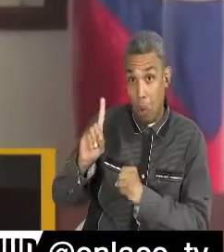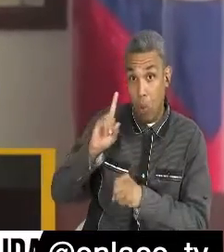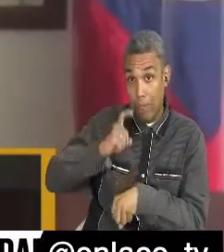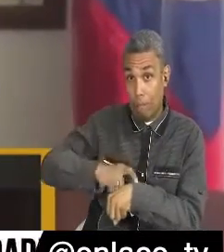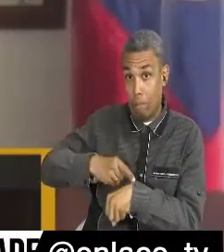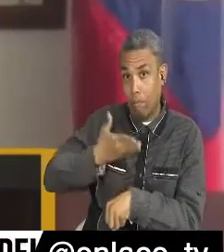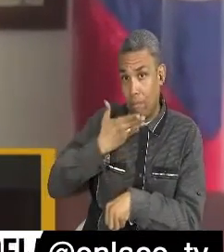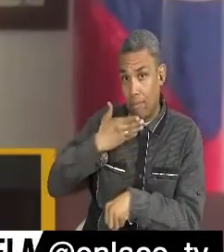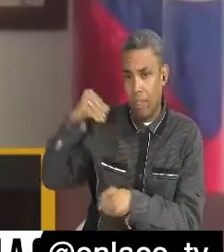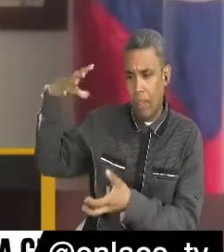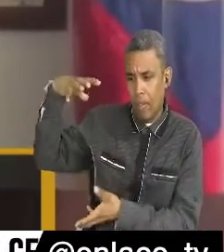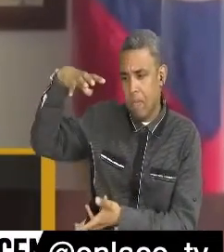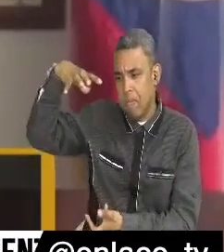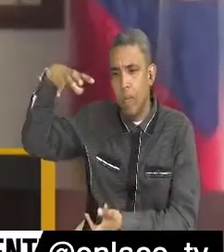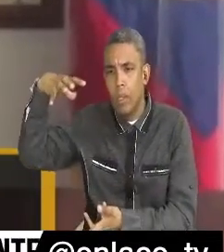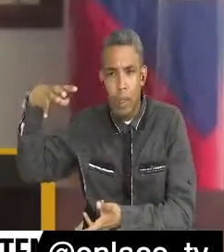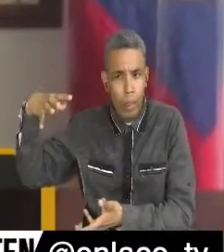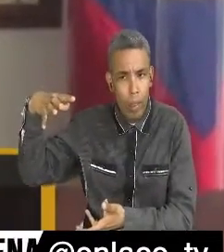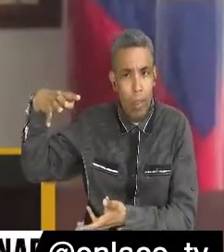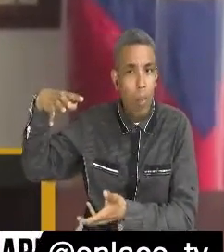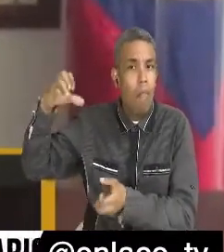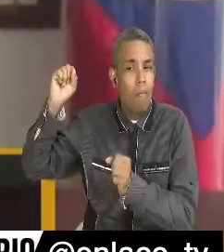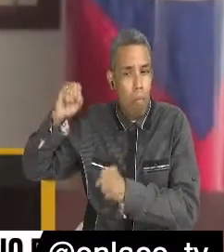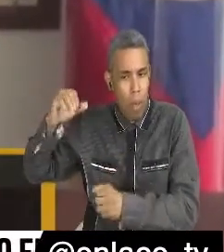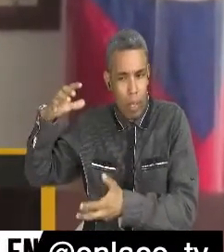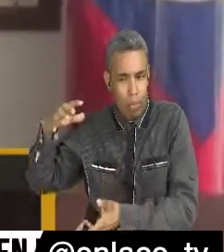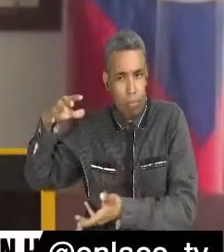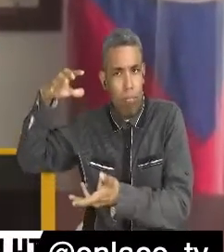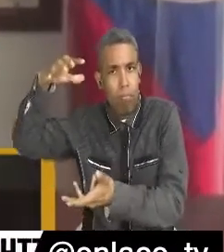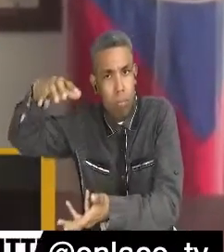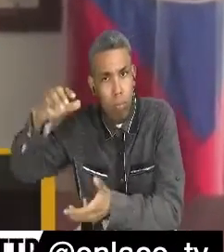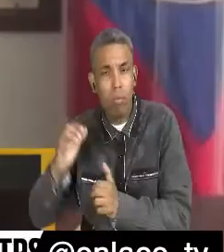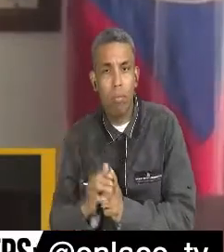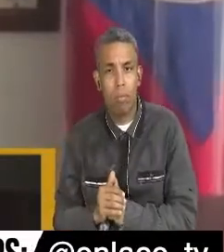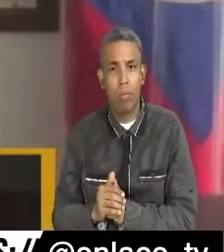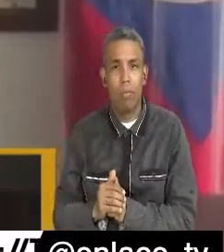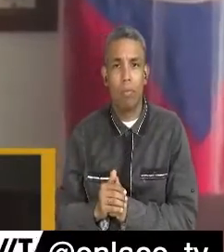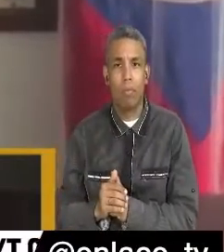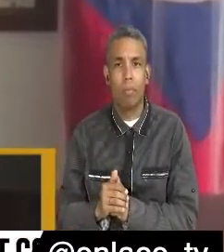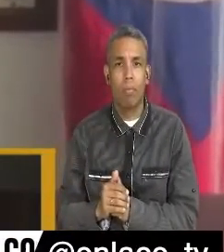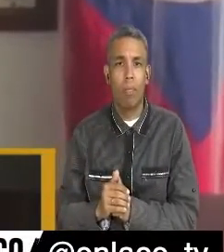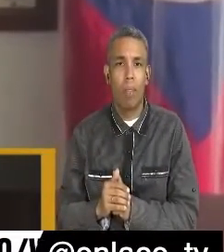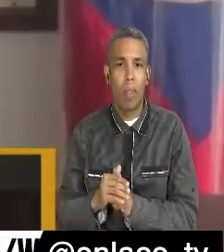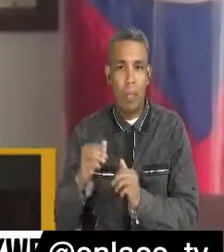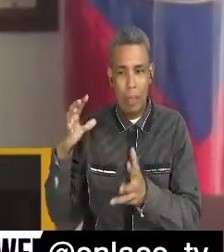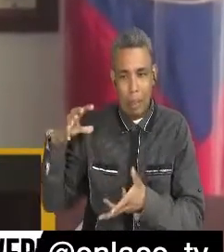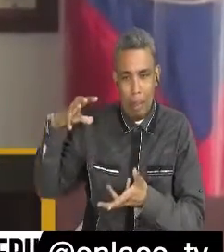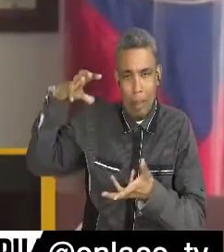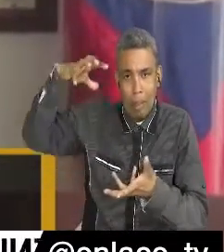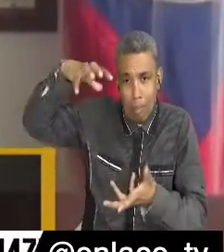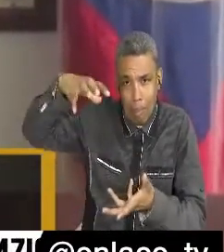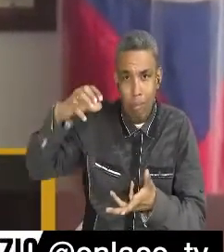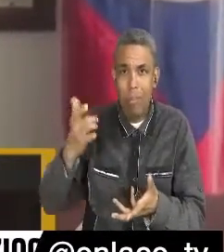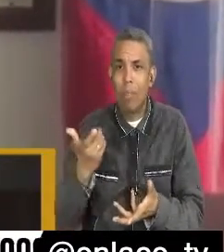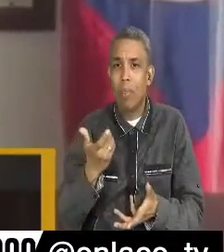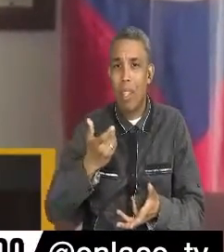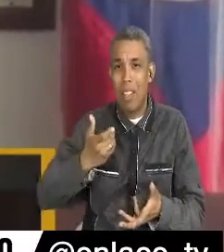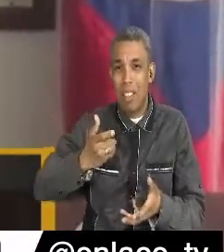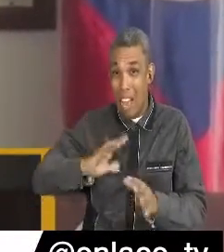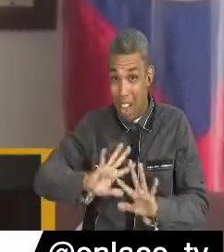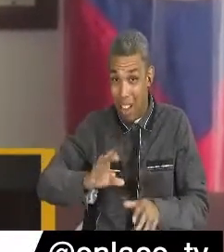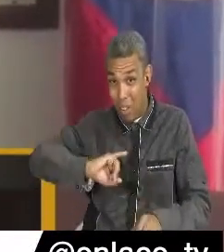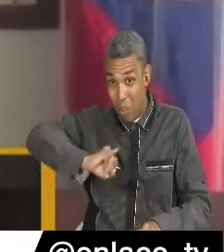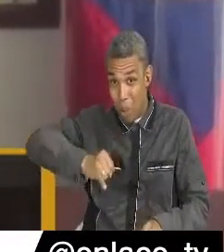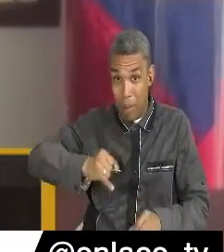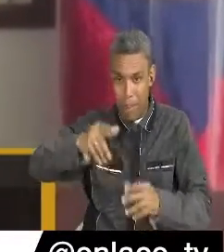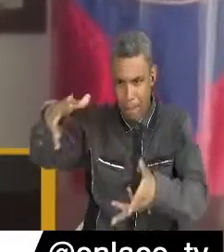Mocoa. Estos apoyos se van a destinar directamente en un vuelo de Fuerza Aérea el día jueves y se